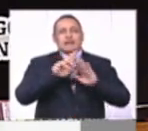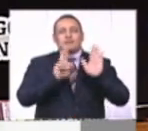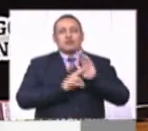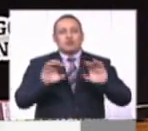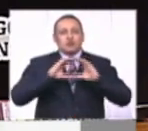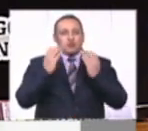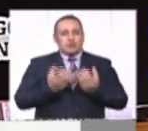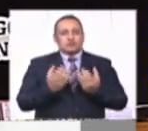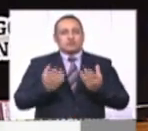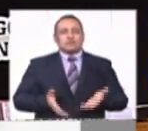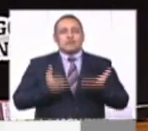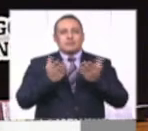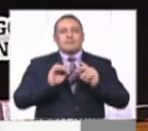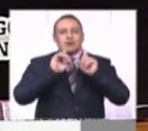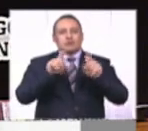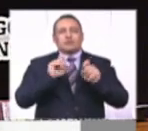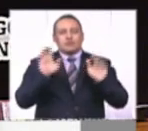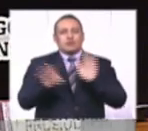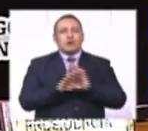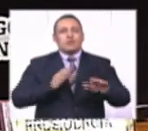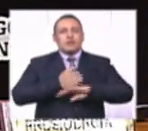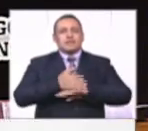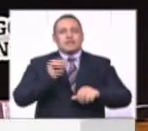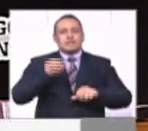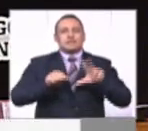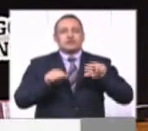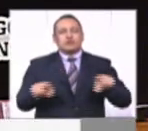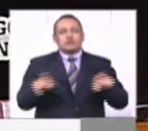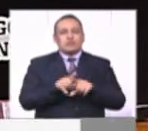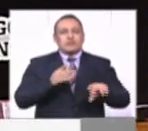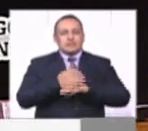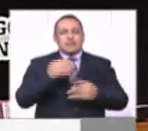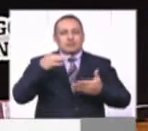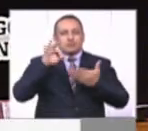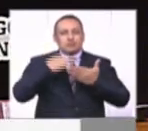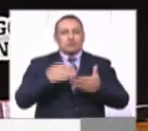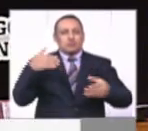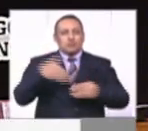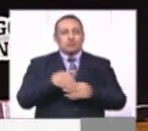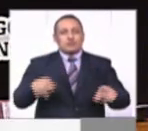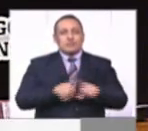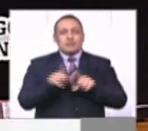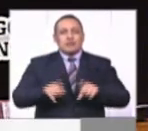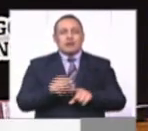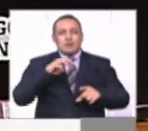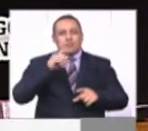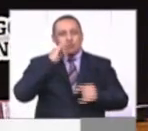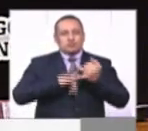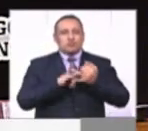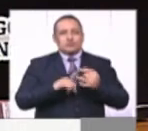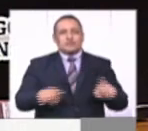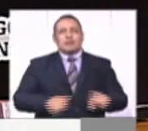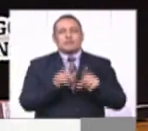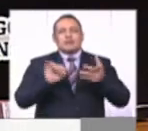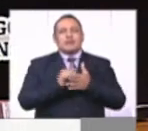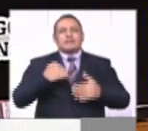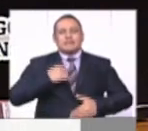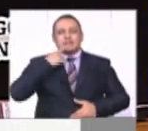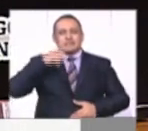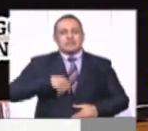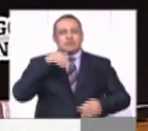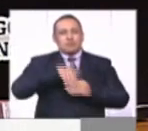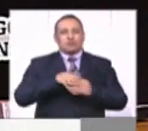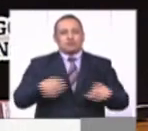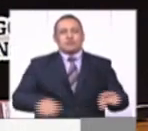república se va a consultar la admisión a la moción de interpelación se recuerda que para la admisión de la moción de interpelación se requiere el voto a